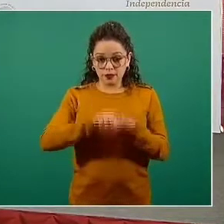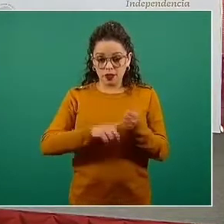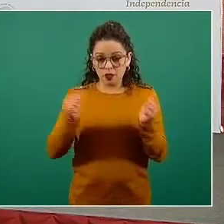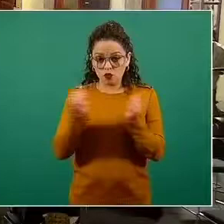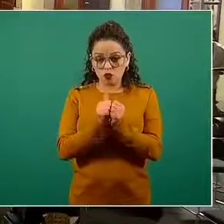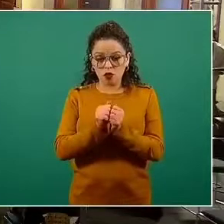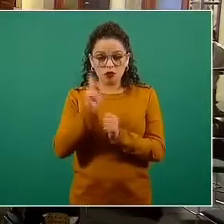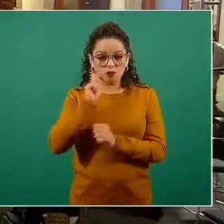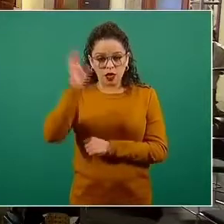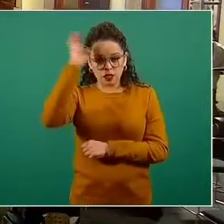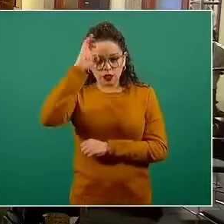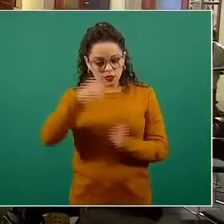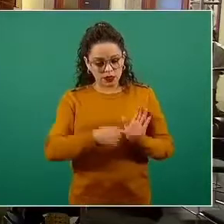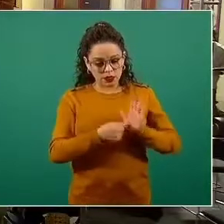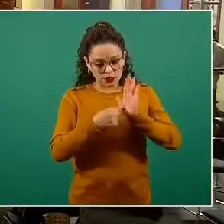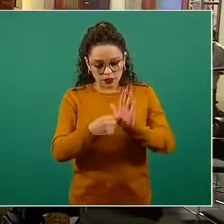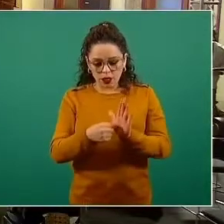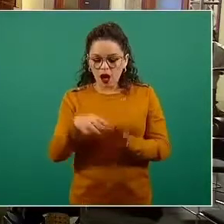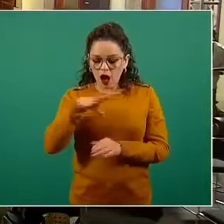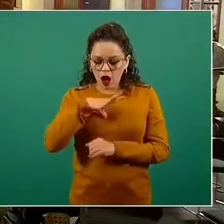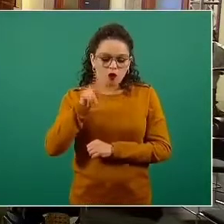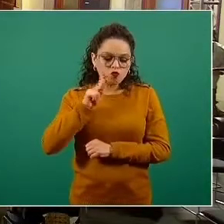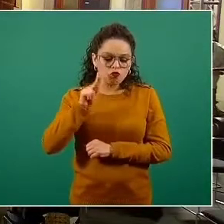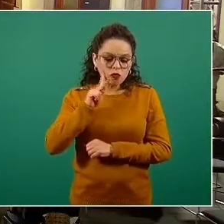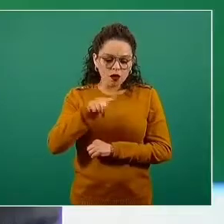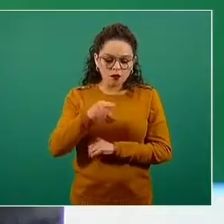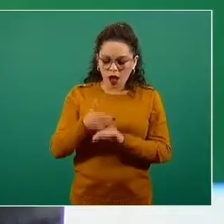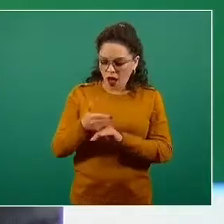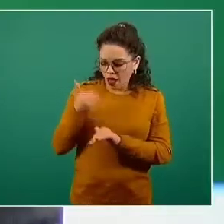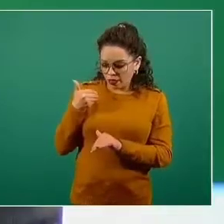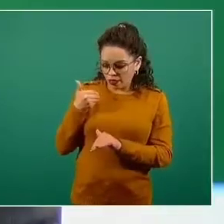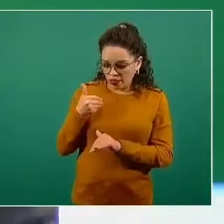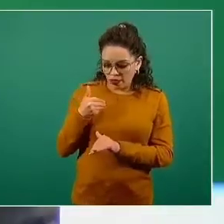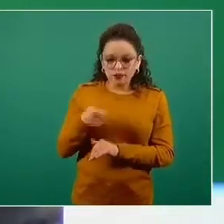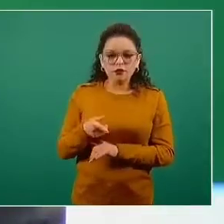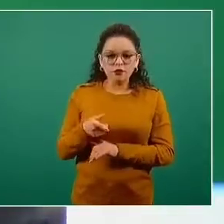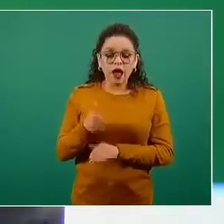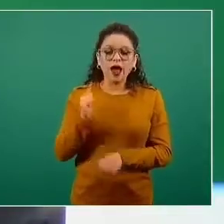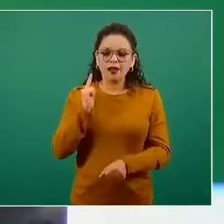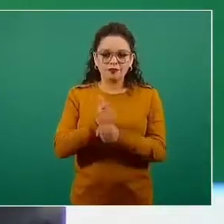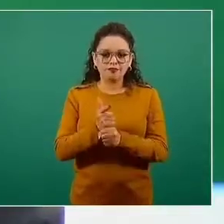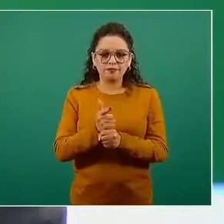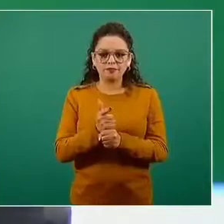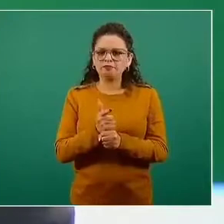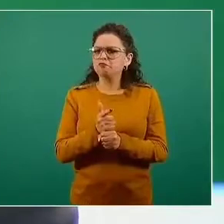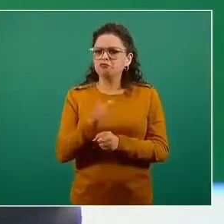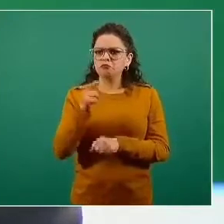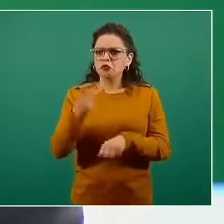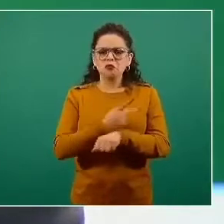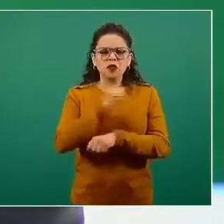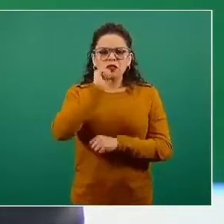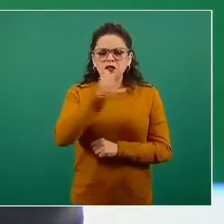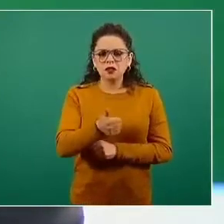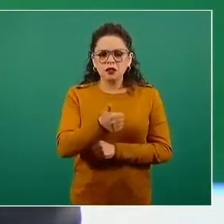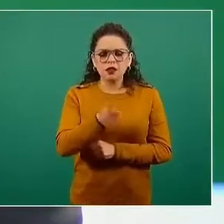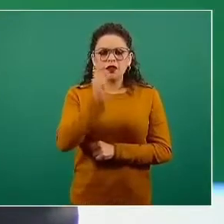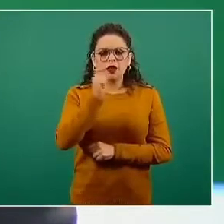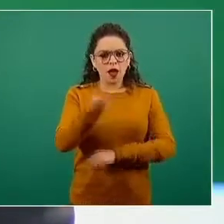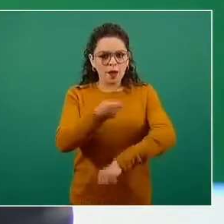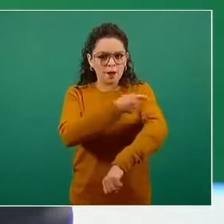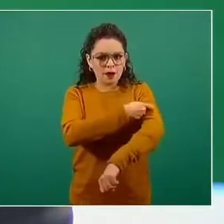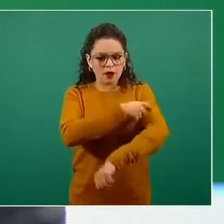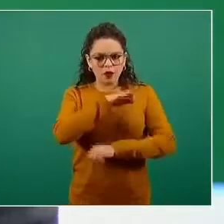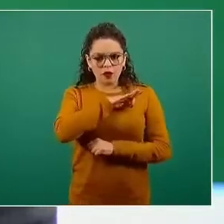proviene de los propios ensayos clínicos, que muestra que no interferiría con la capacidad de que la vacuna